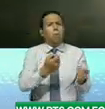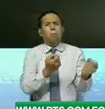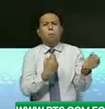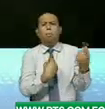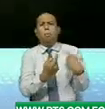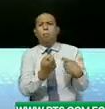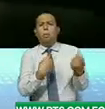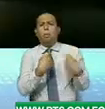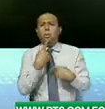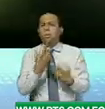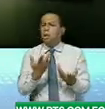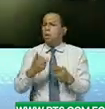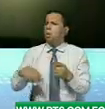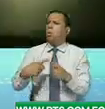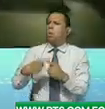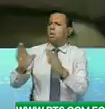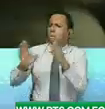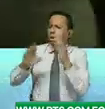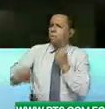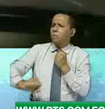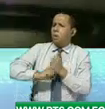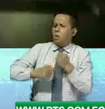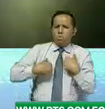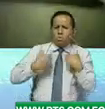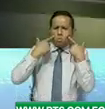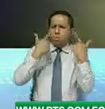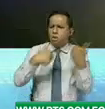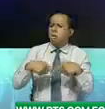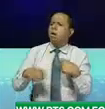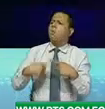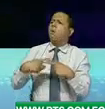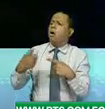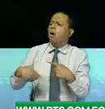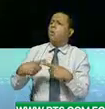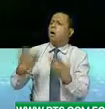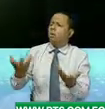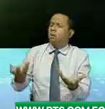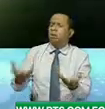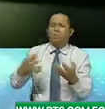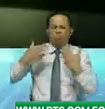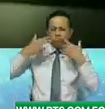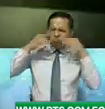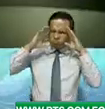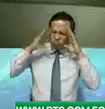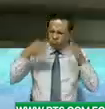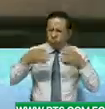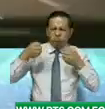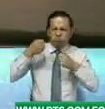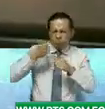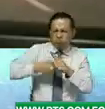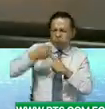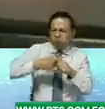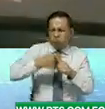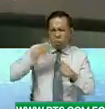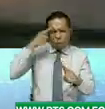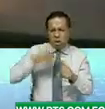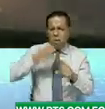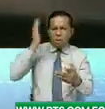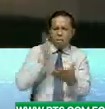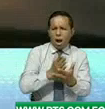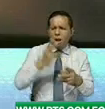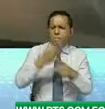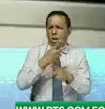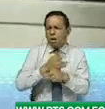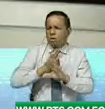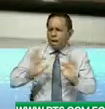a atender nuestras necesidades? ¿Cuándo van a, en realidad, a trabajar más arduamente para parar esta situación? Y nosotros